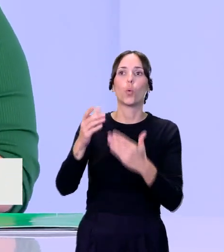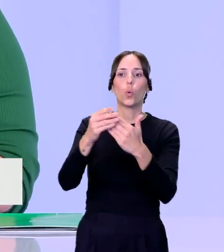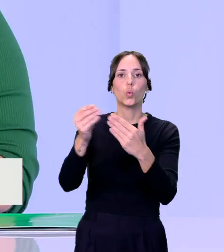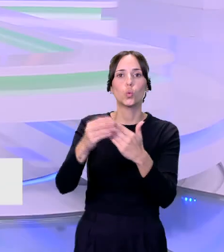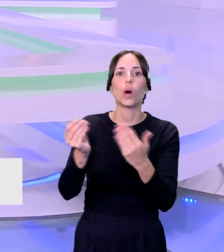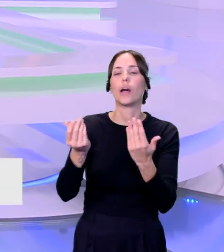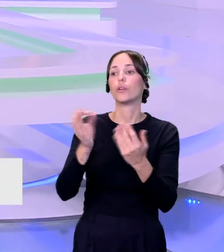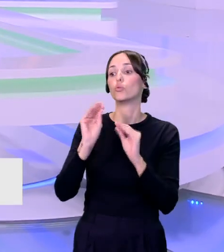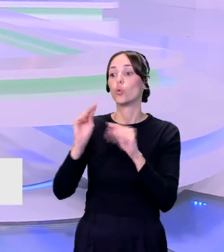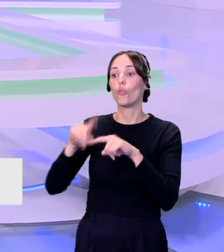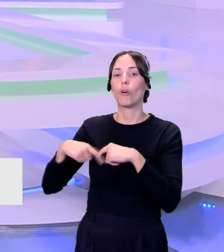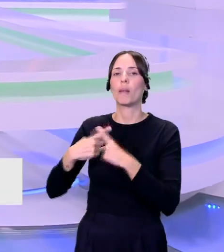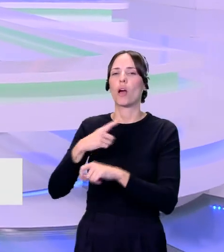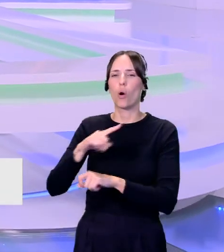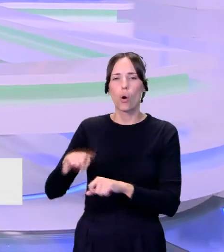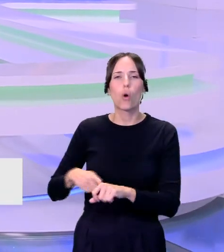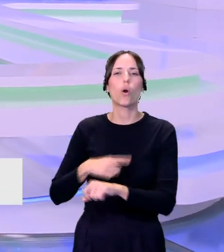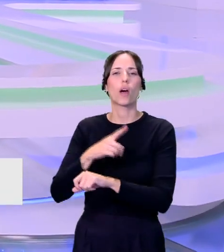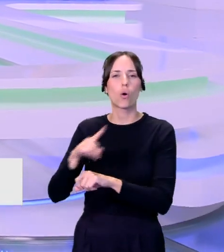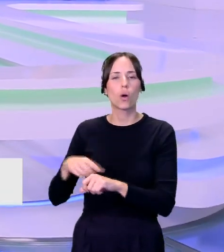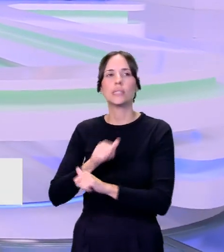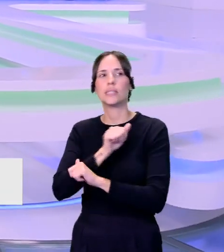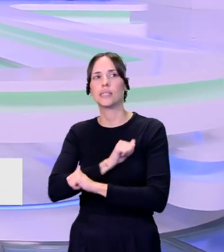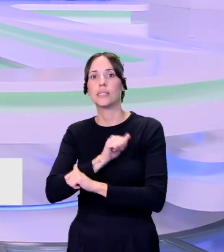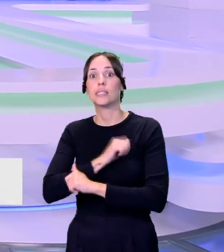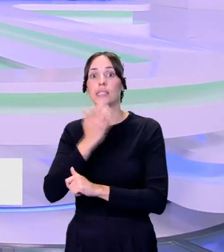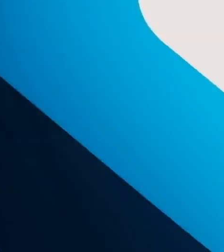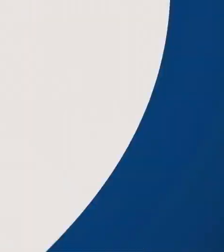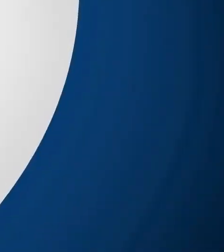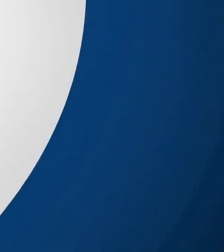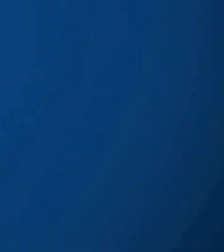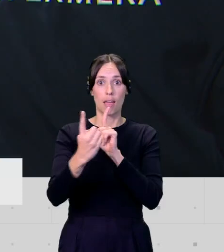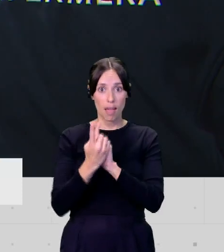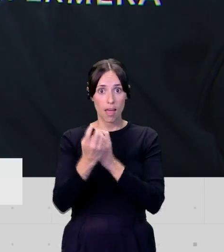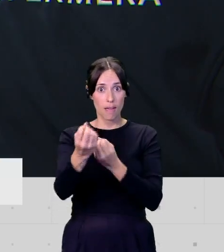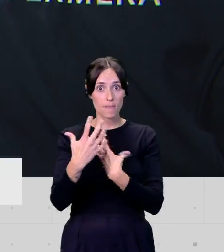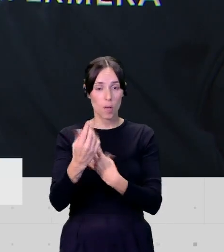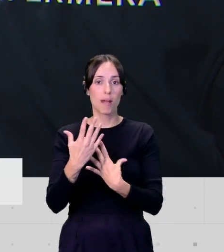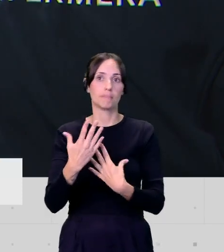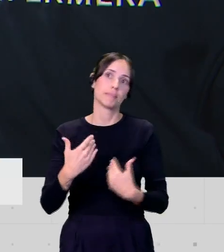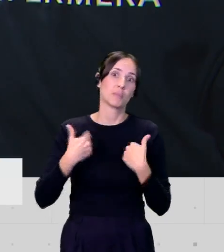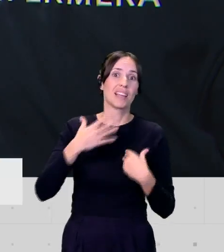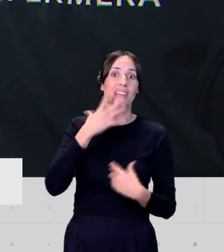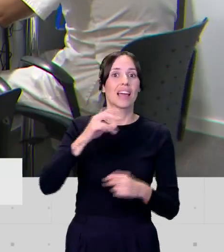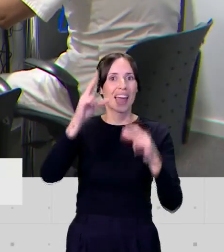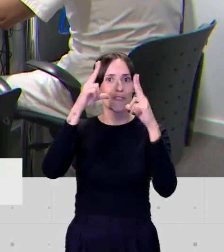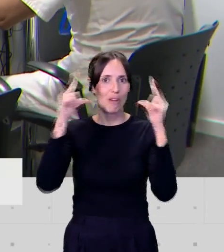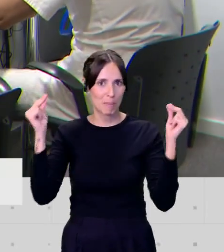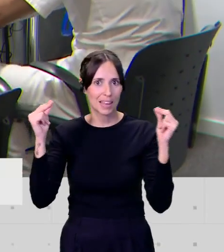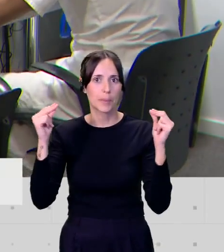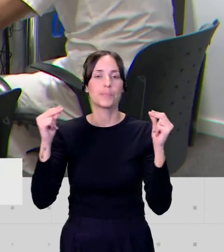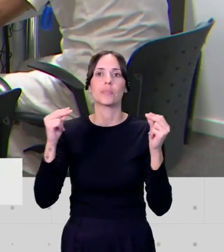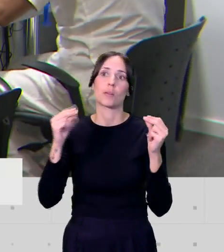pasen las horas y demás, y la cargamos con el primero que nos venga a dar información, que suele ser enfermería, que al estar en ese estrecho contacto con